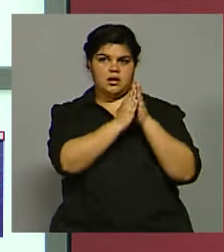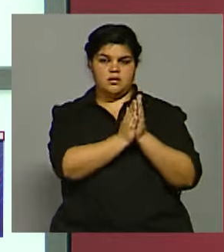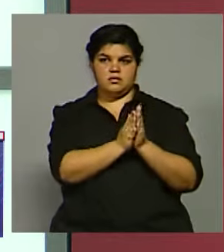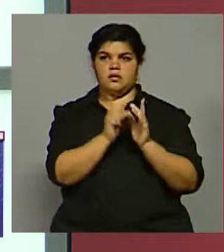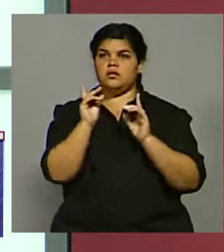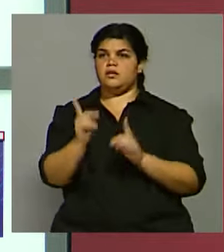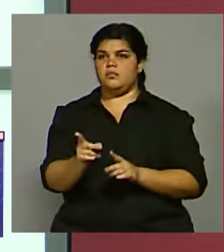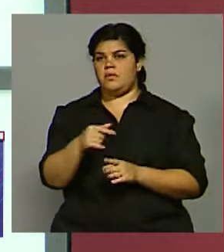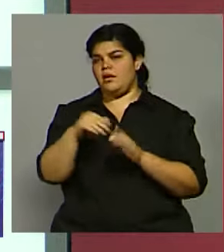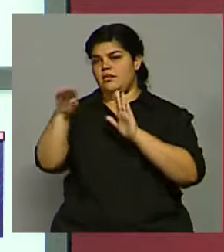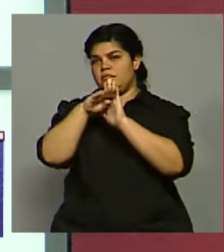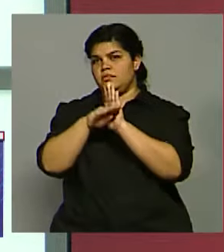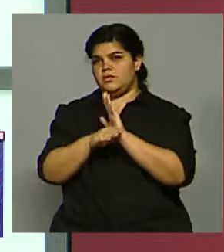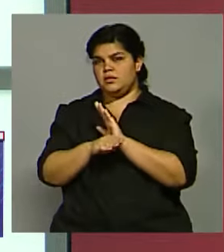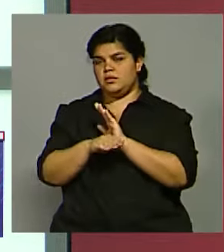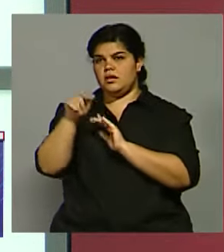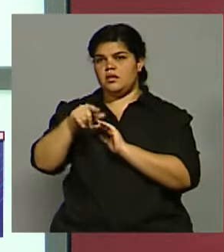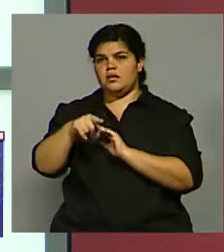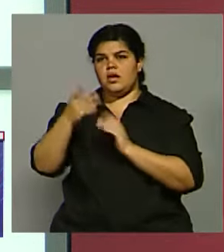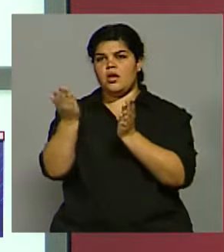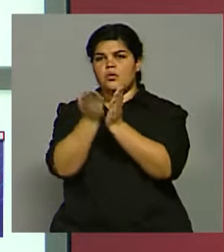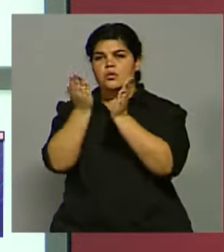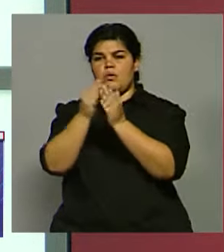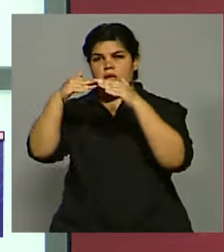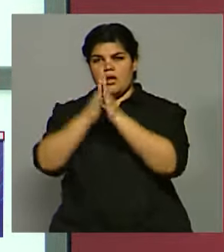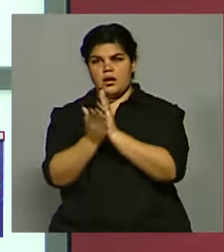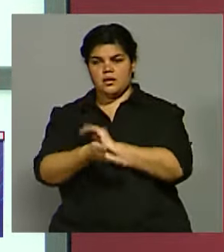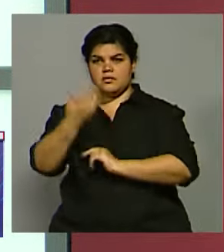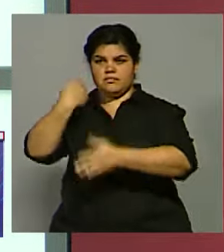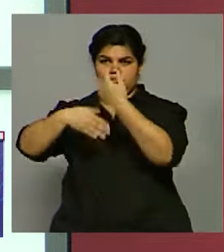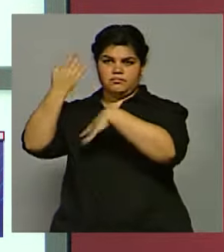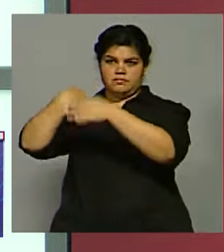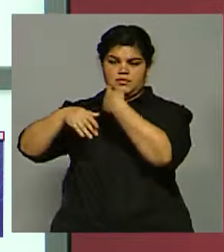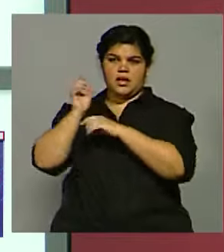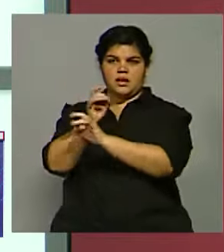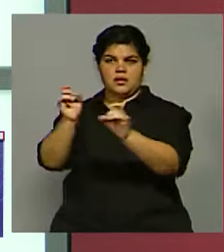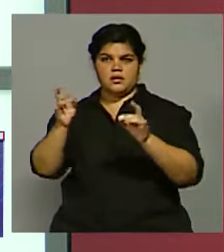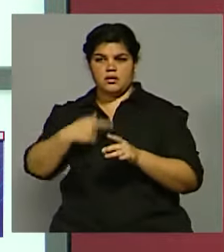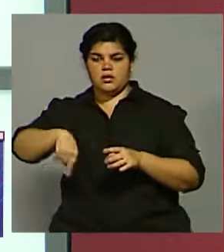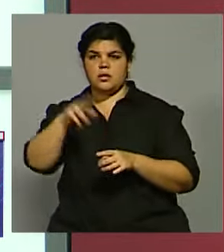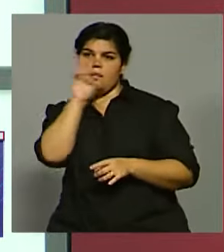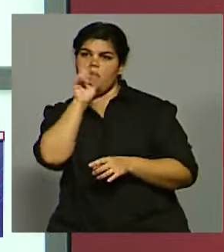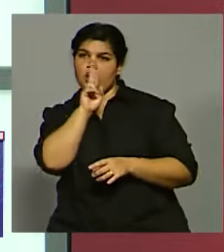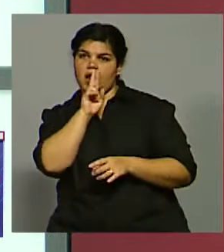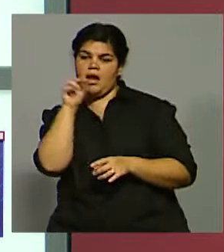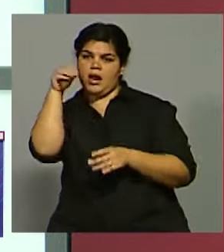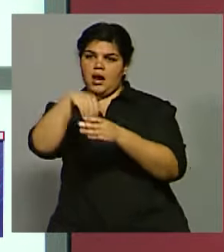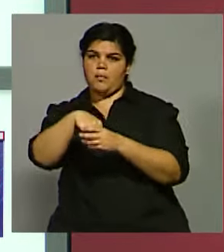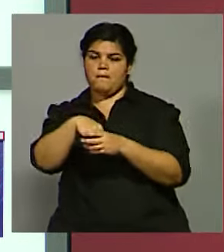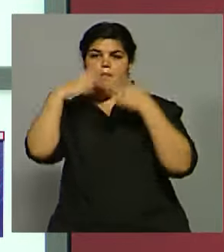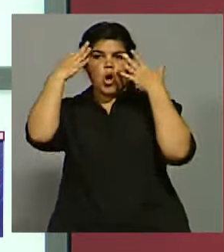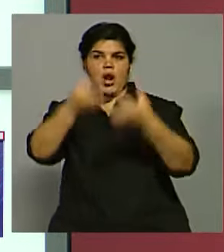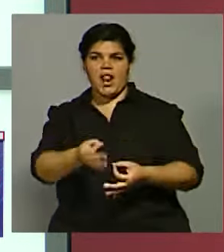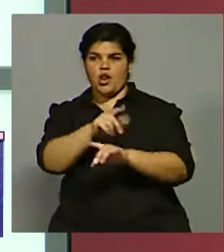que atenerse a lo que dicen los teólogos críticos, por ejemplo, Juan José Tamayo, el español, dice que la mujer en la Iglesia católica no es un sujeto moral, porque la